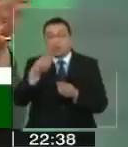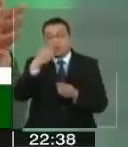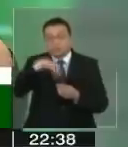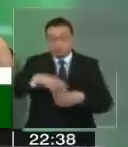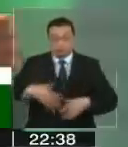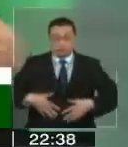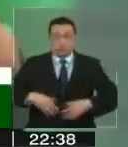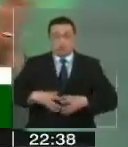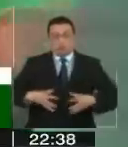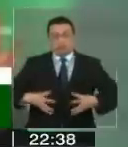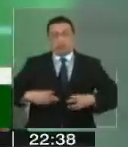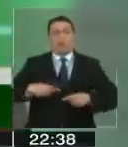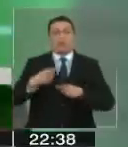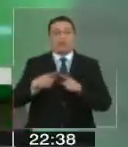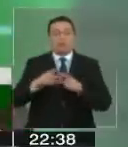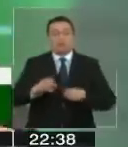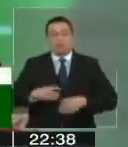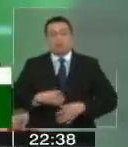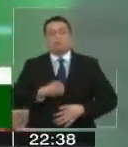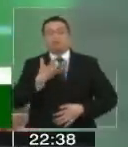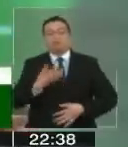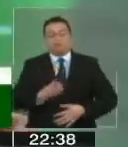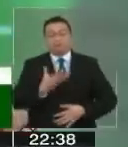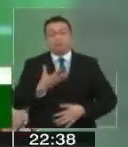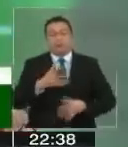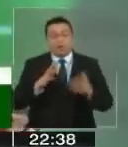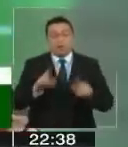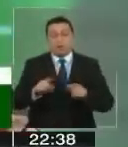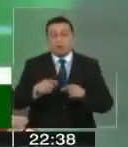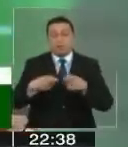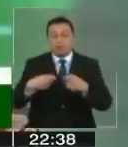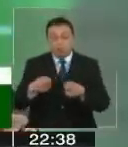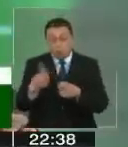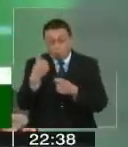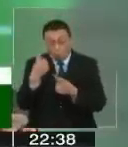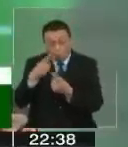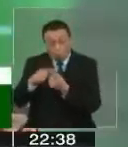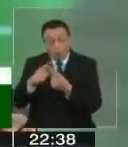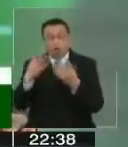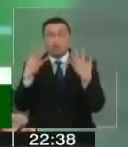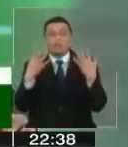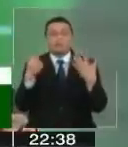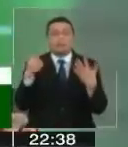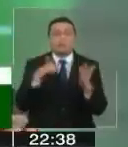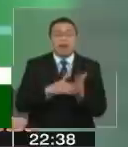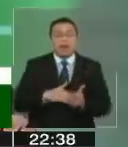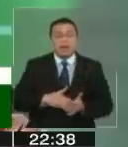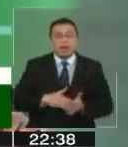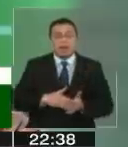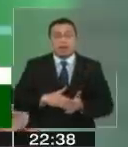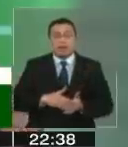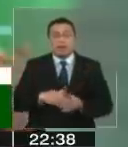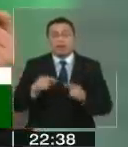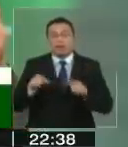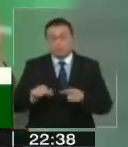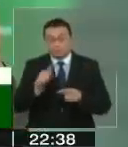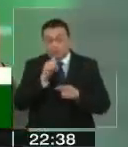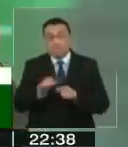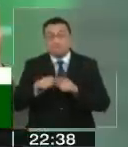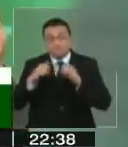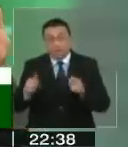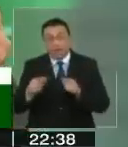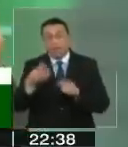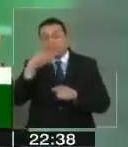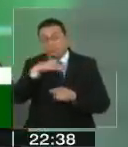de una persona adulta, hace reflujo y todo. Yo en uno de ellos gasto 96.000 pesos. Y no estoy contando los medicamentos